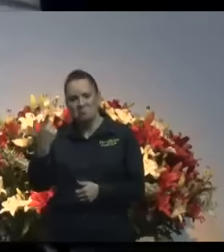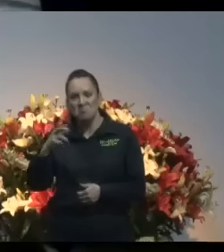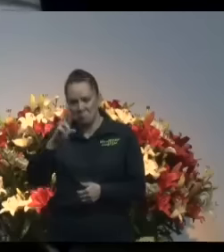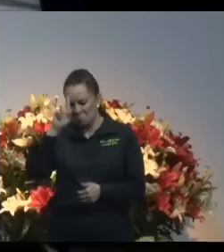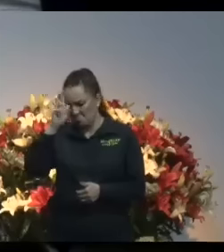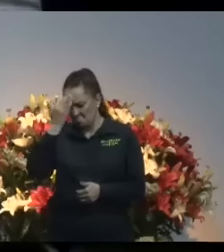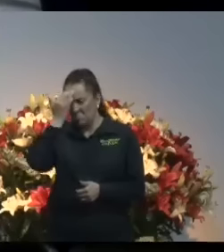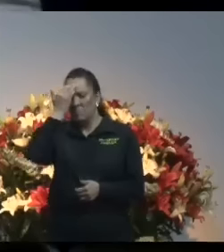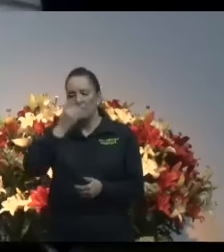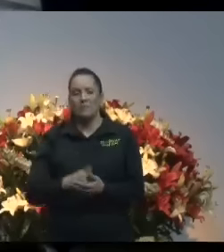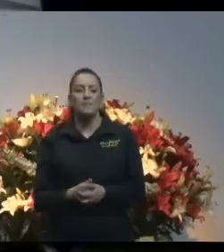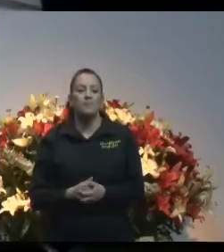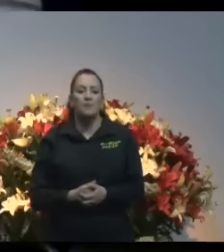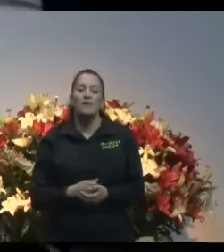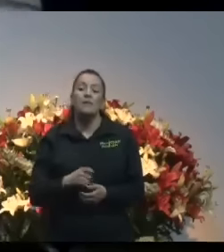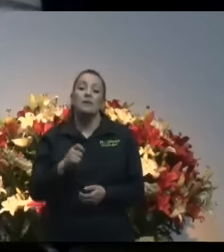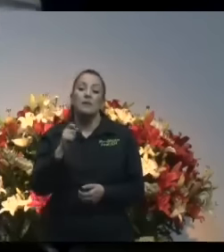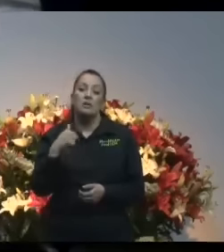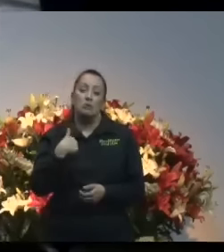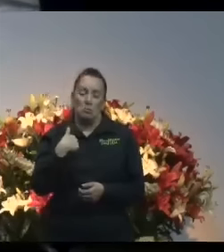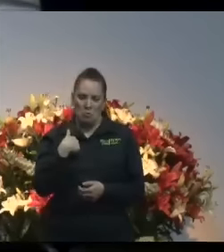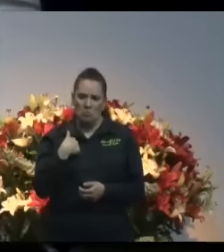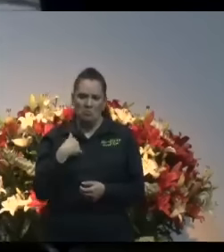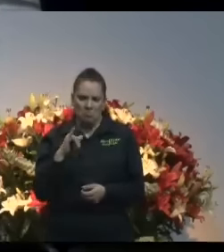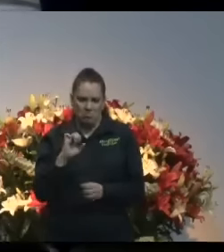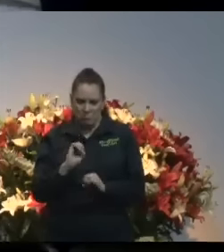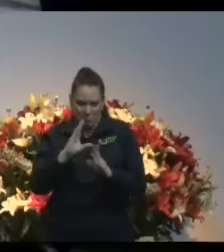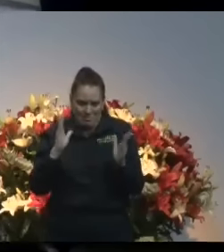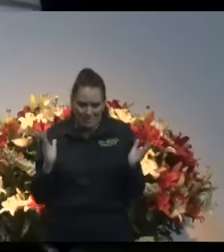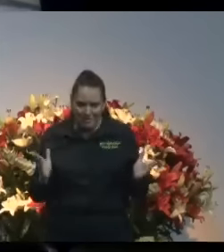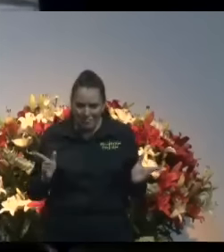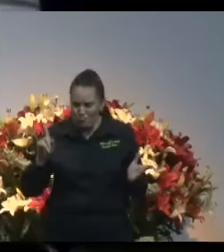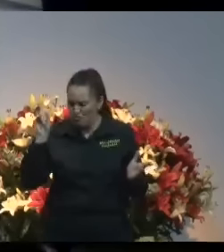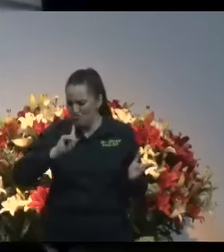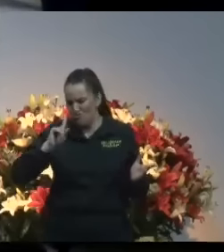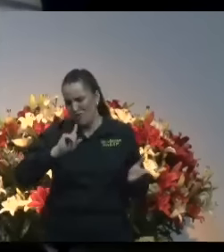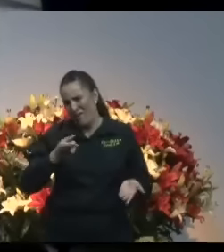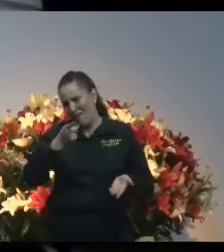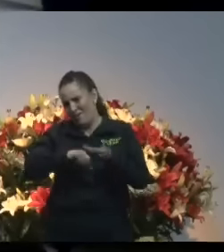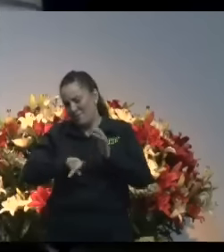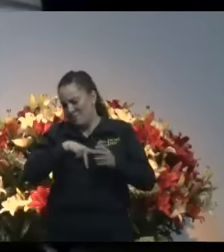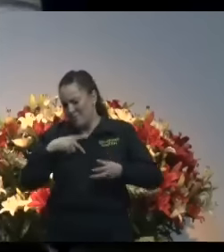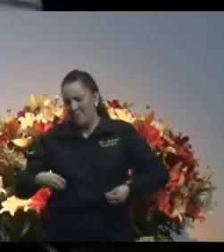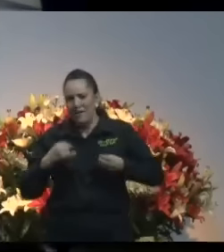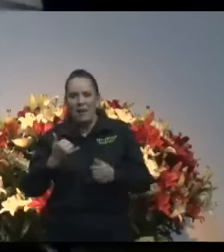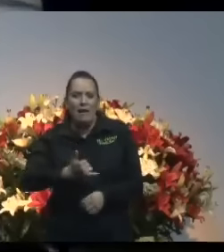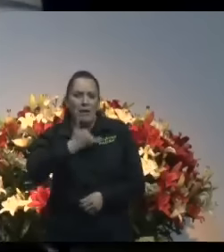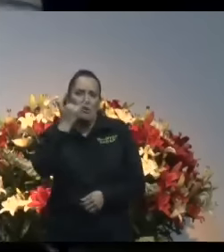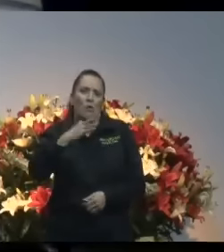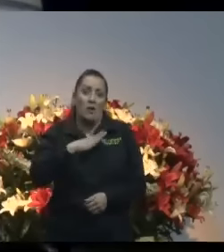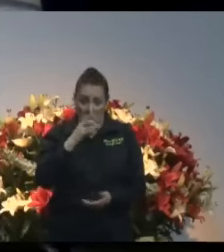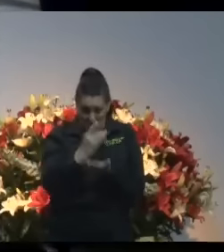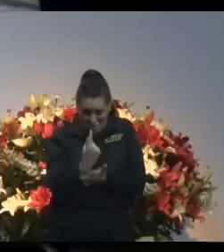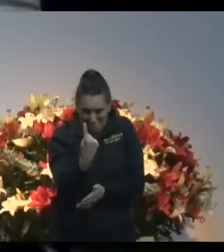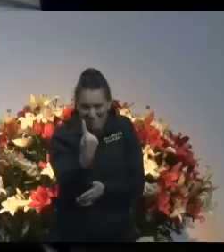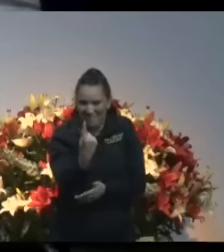caso, pues por supuesto que soy una mujer que ha cometido errores y pues no uno, yo creo que